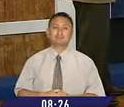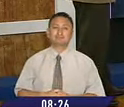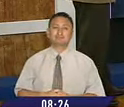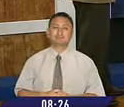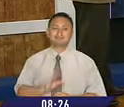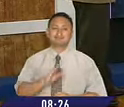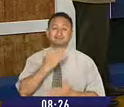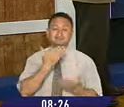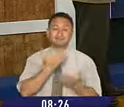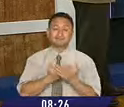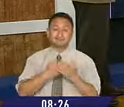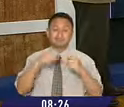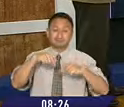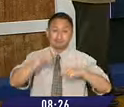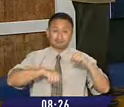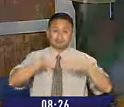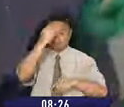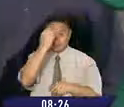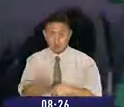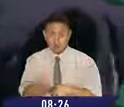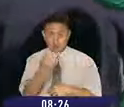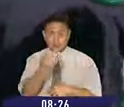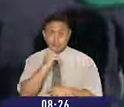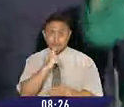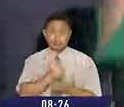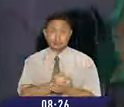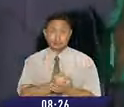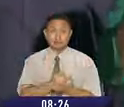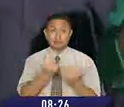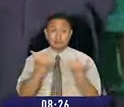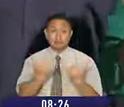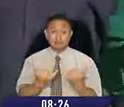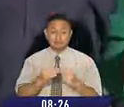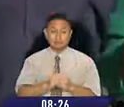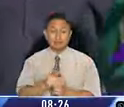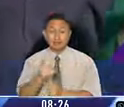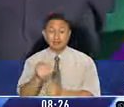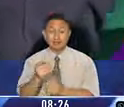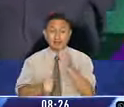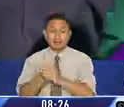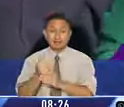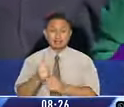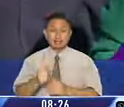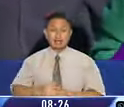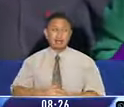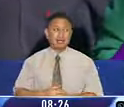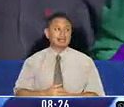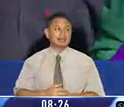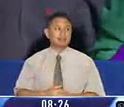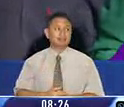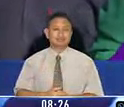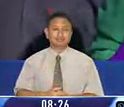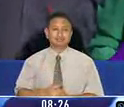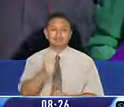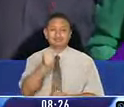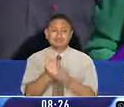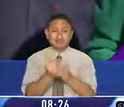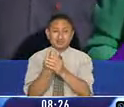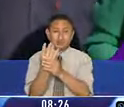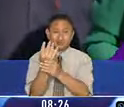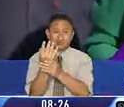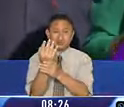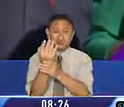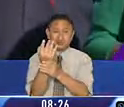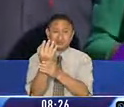Gracias, compañeros, amigos, muy buenos días. Así es, mantengamos prendida la velita para que el municipio de Quito dé respuesta a nuestros vecinos, el barrio